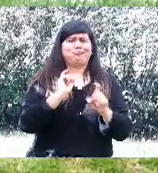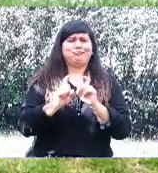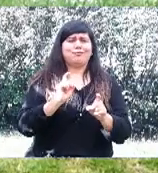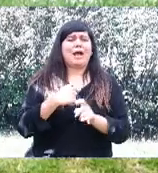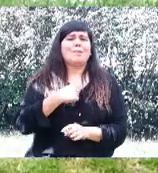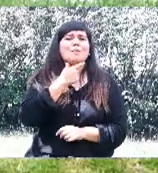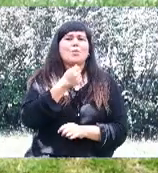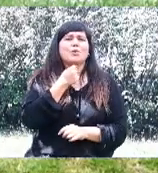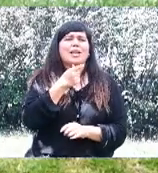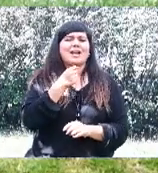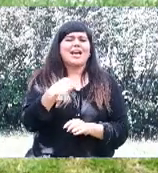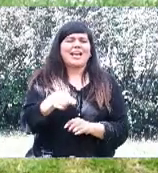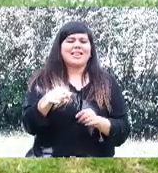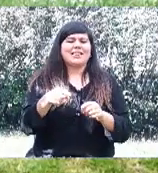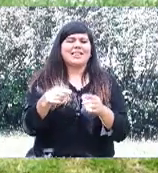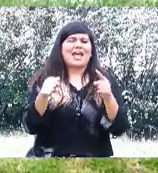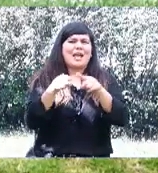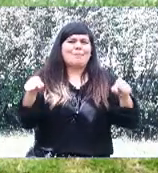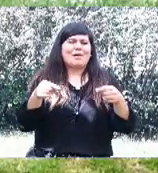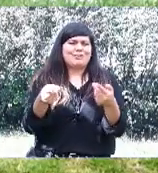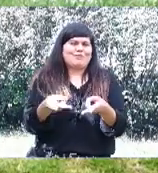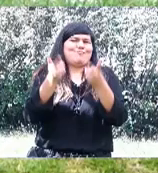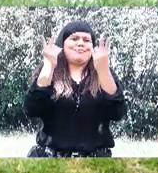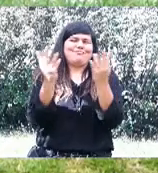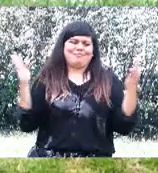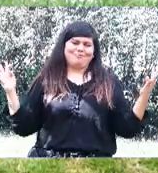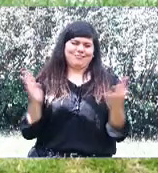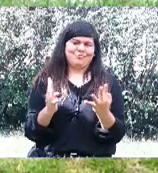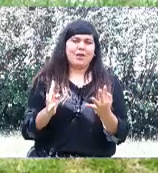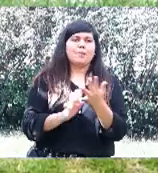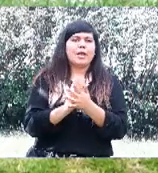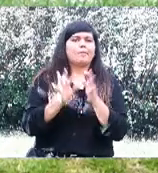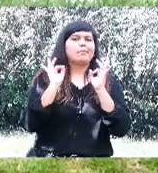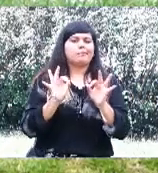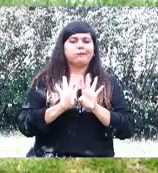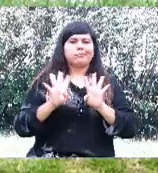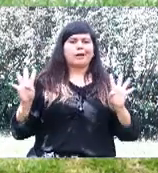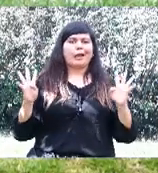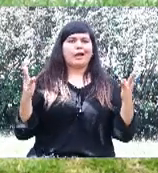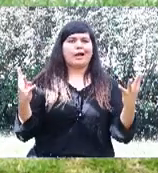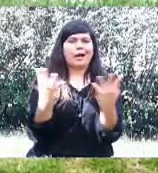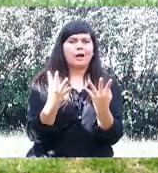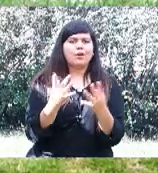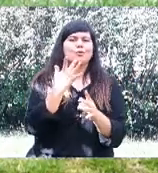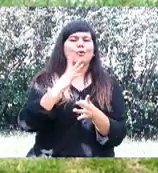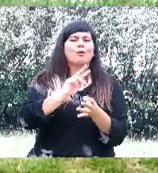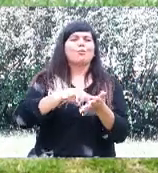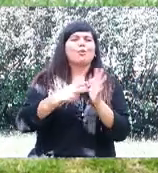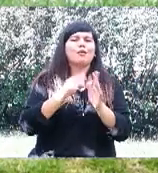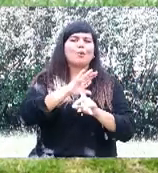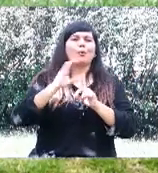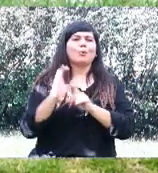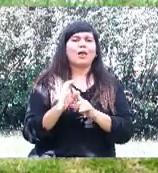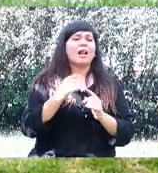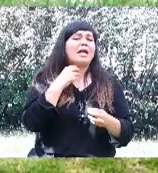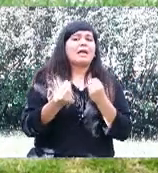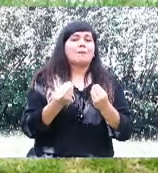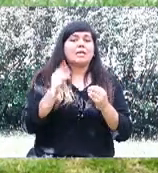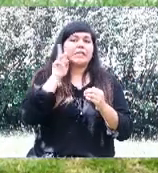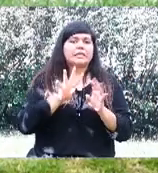encantaría que Estos espacios fueran abiertos No es cierto somos excelentes para las rejas acá porque tenemos un problema cultural también si dejamos todo abierto muchas veces la